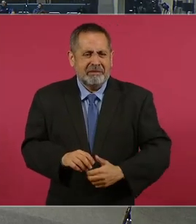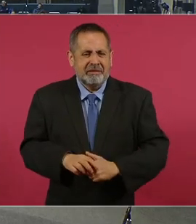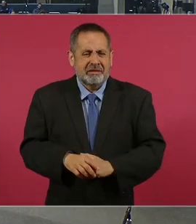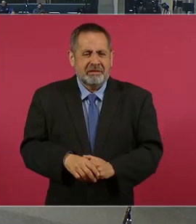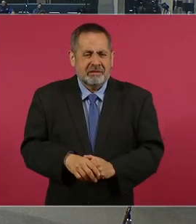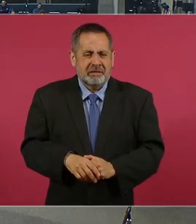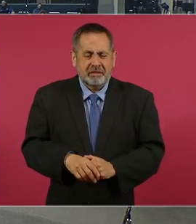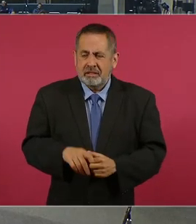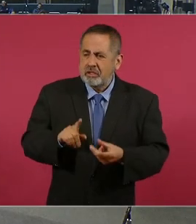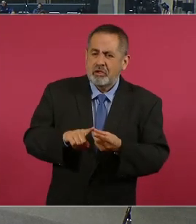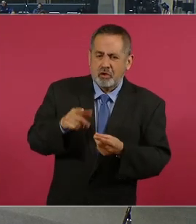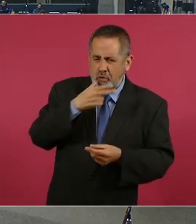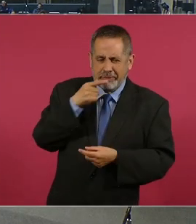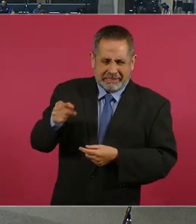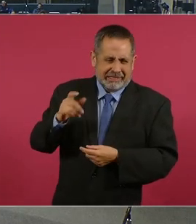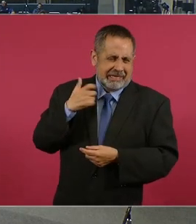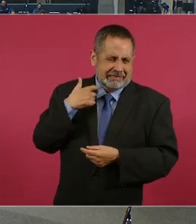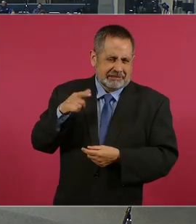de Enrique González Pedrero?